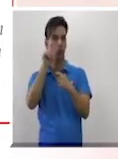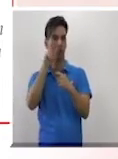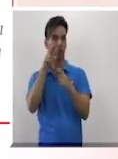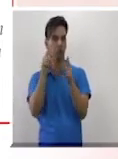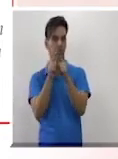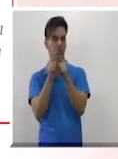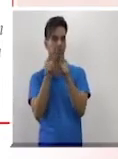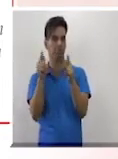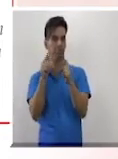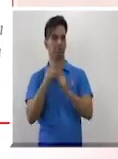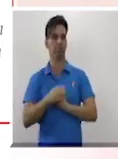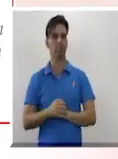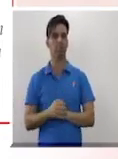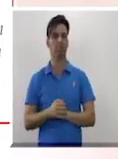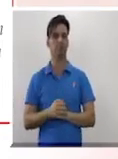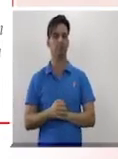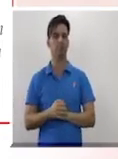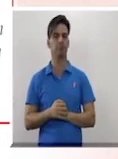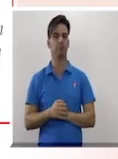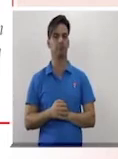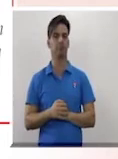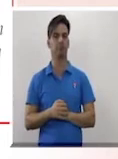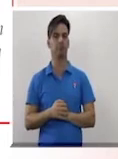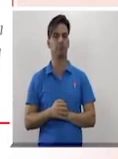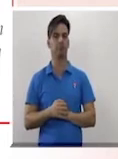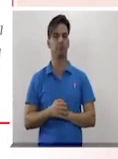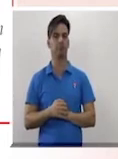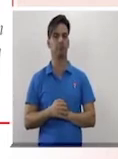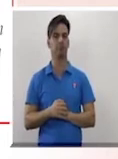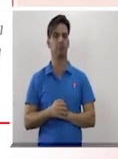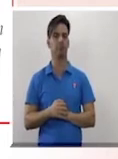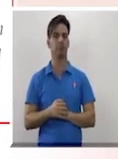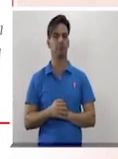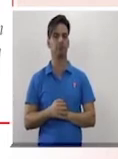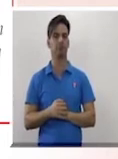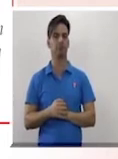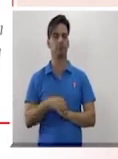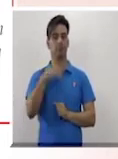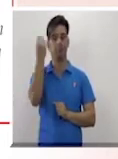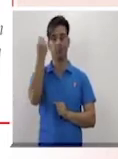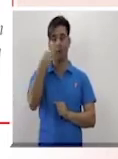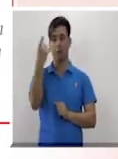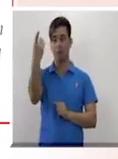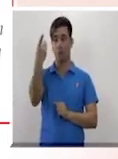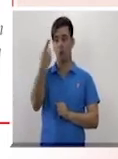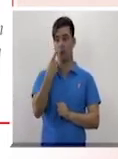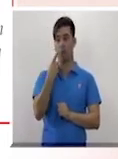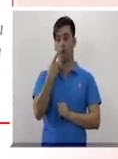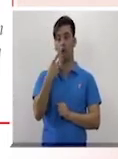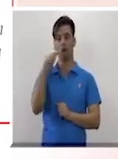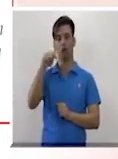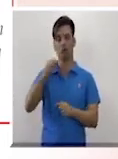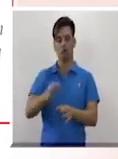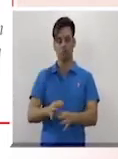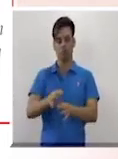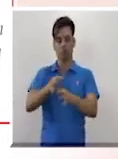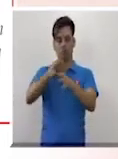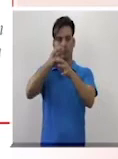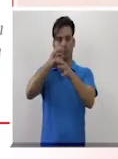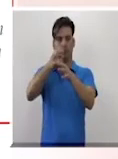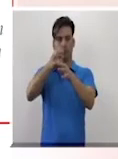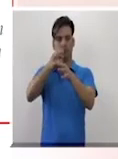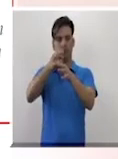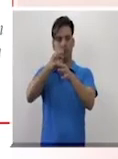cuánto es el diámetro del cilindro más delgado. Por tanto, podemos hallar el diámetro